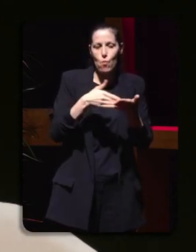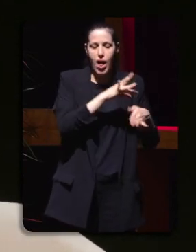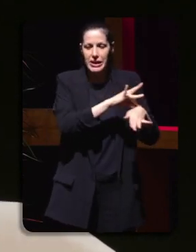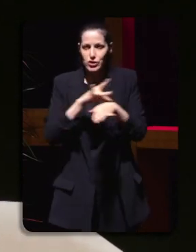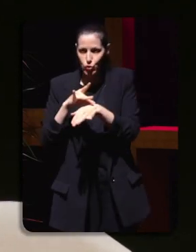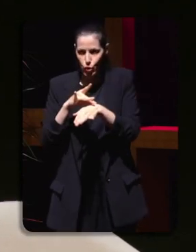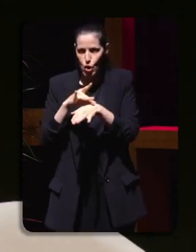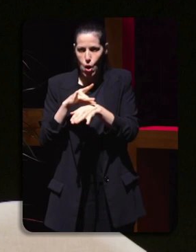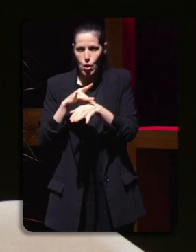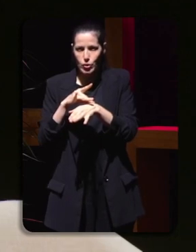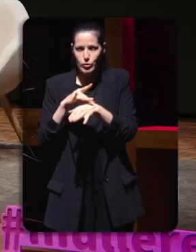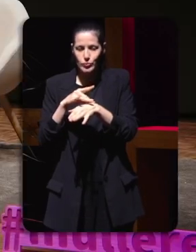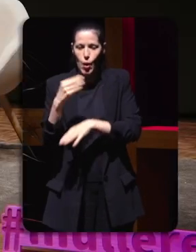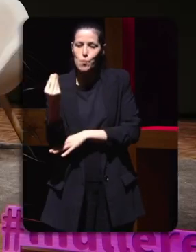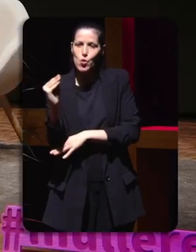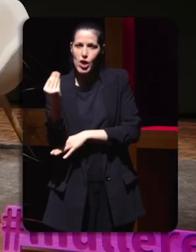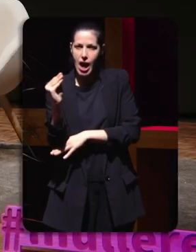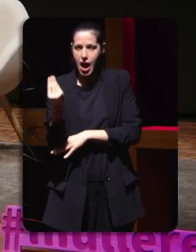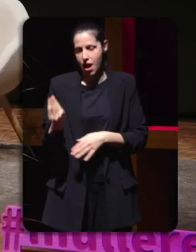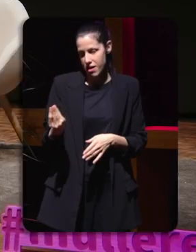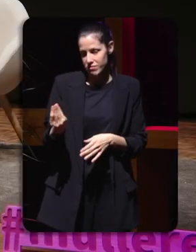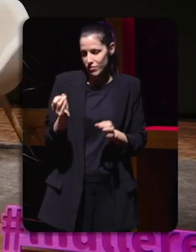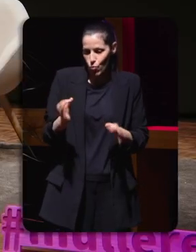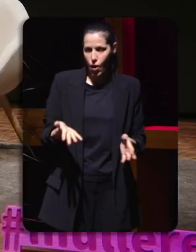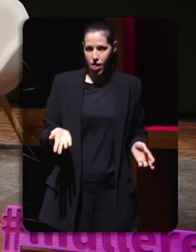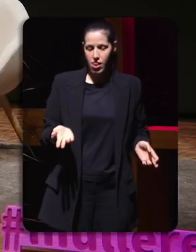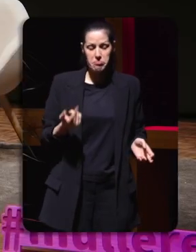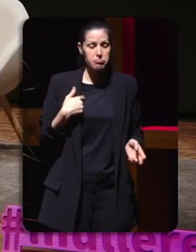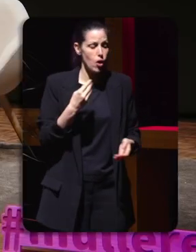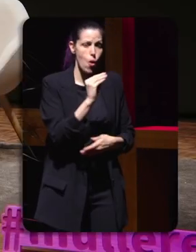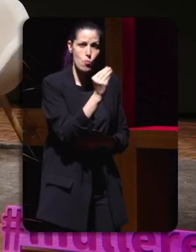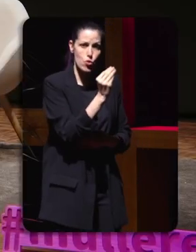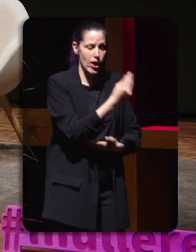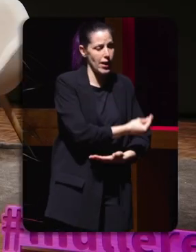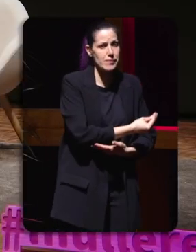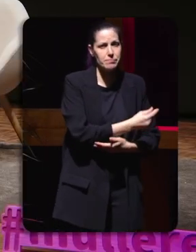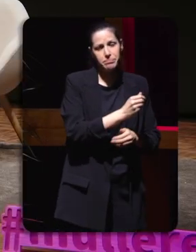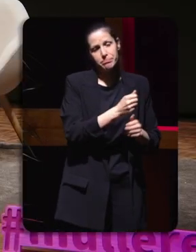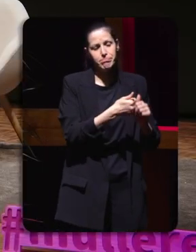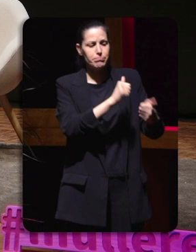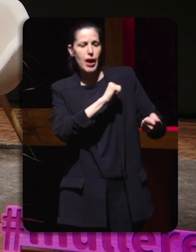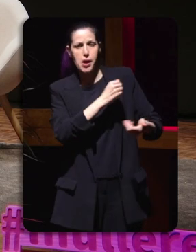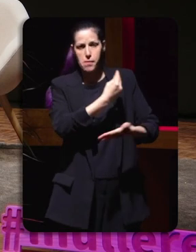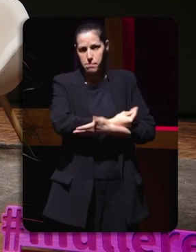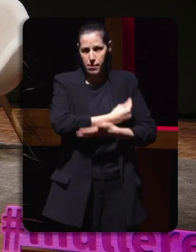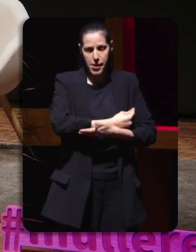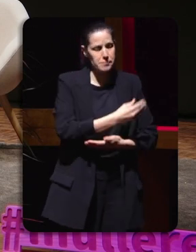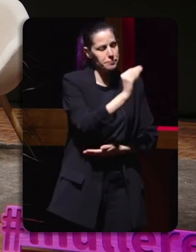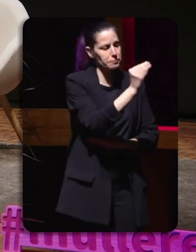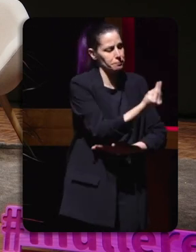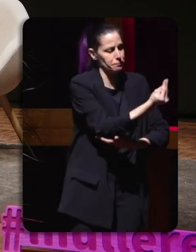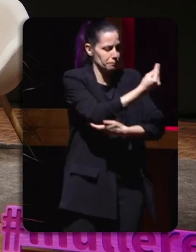las muñecas O sea tú coges una muñeca de que imita un bebé y el manual de instrucciones Bueno